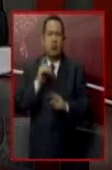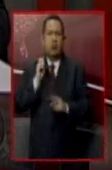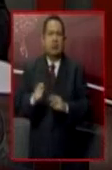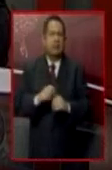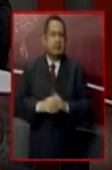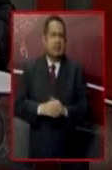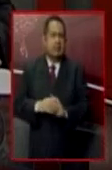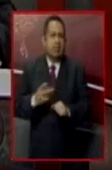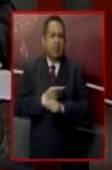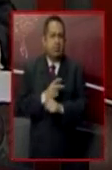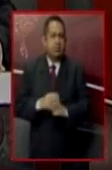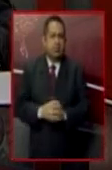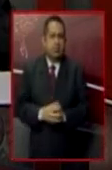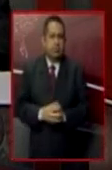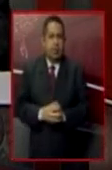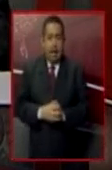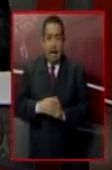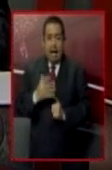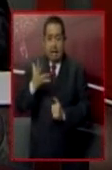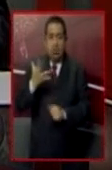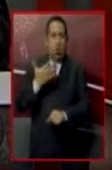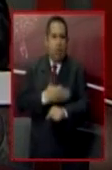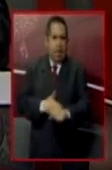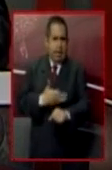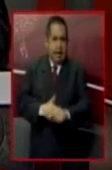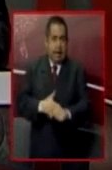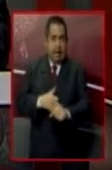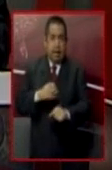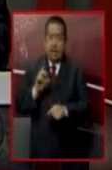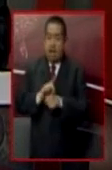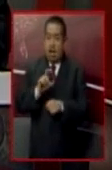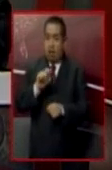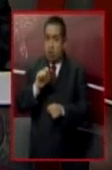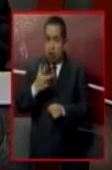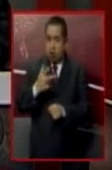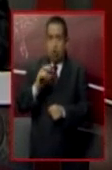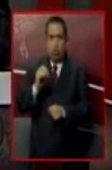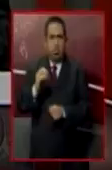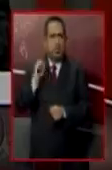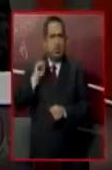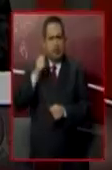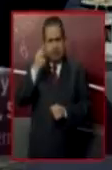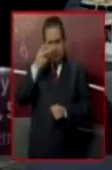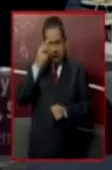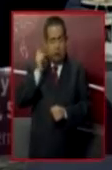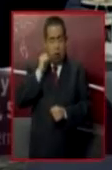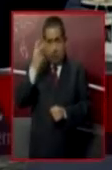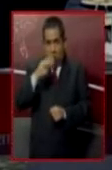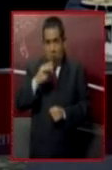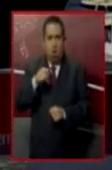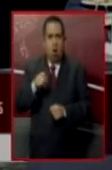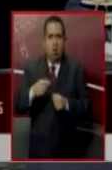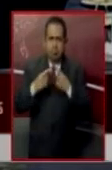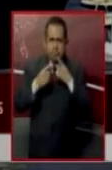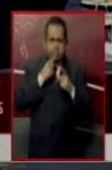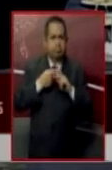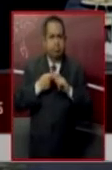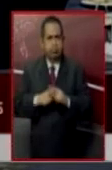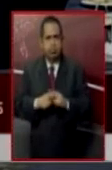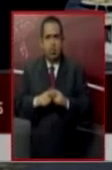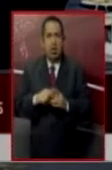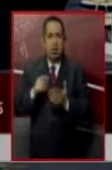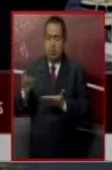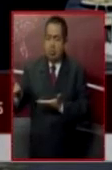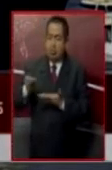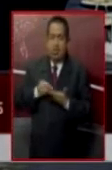jornada legislativa que se vivió. A las 5 de la tarde del 28 de octubre en el Senado de la República dio inicio a la discusión y análisis de las minutas